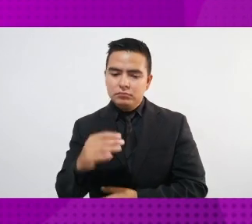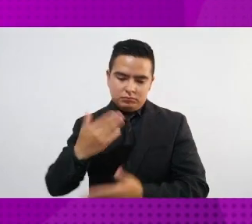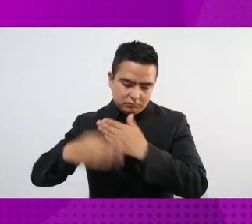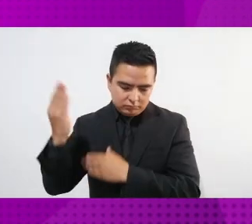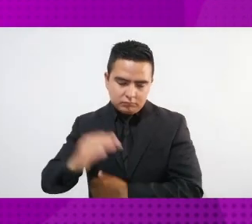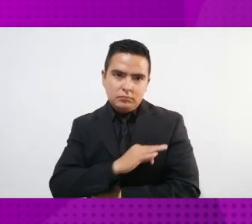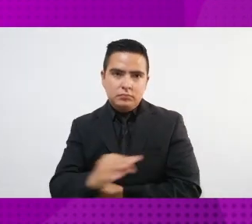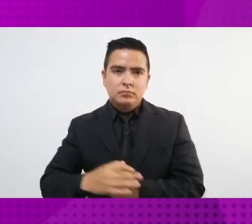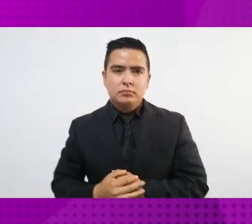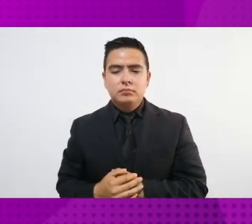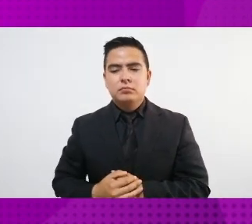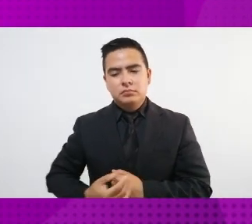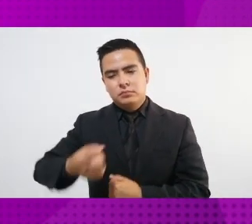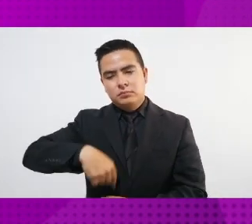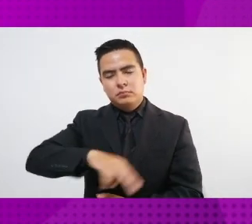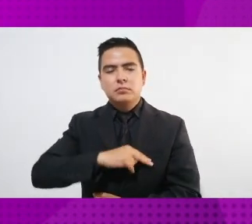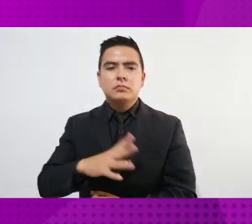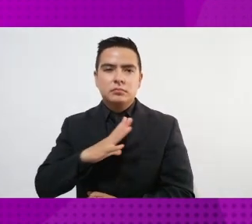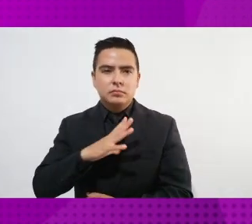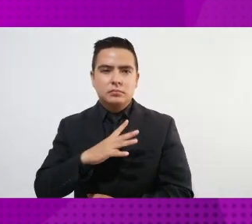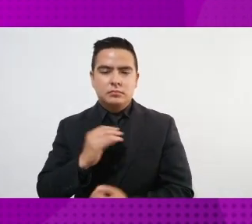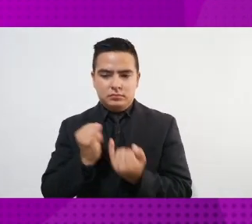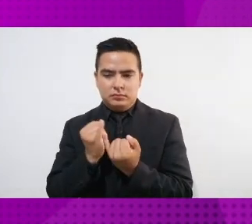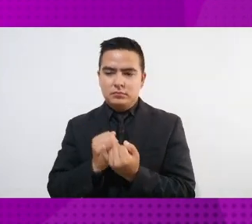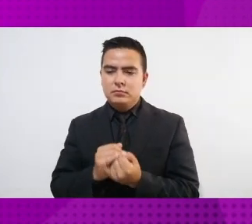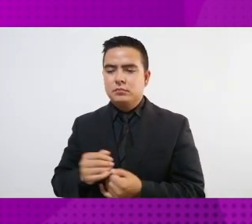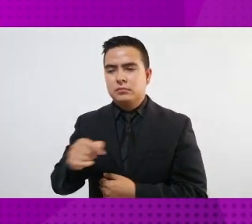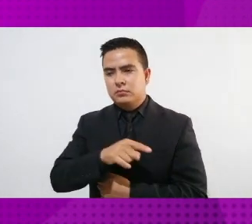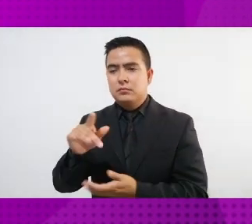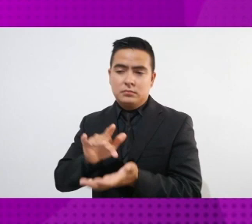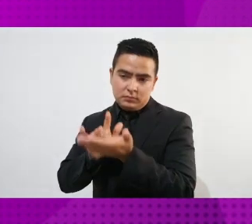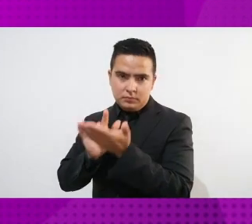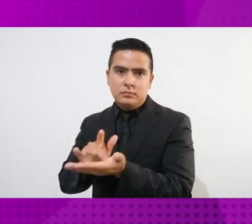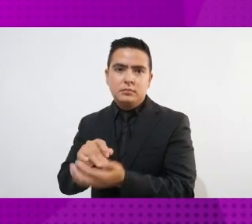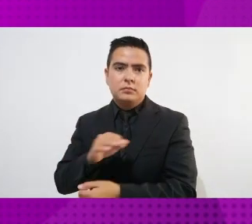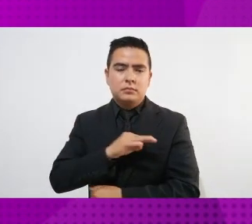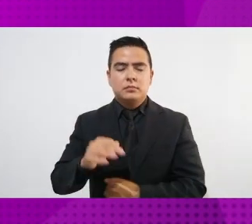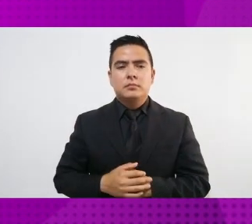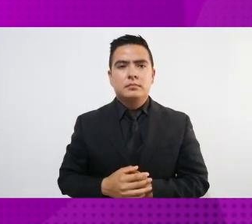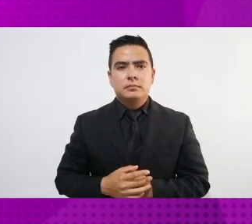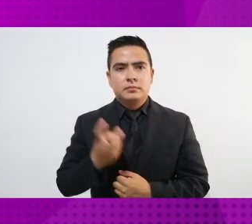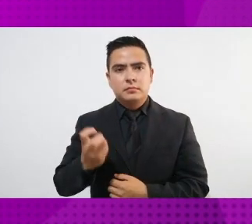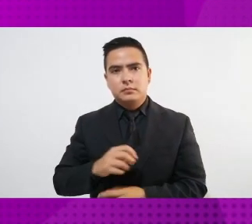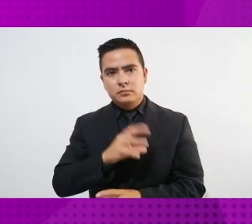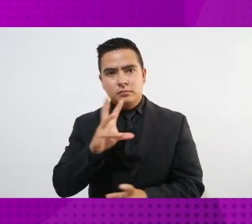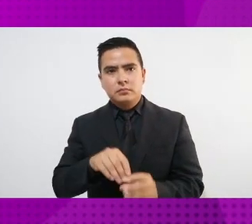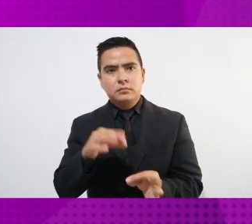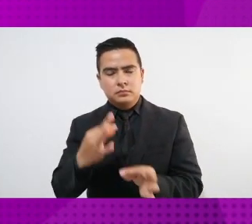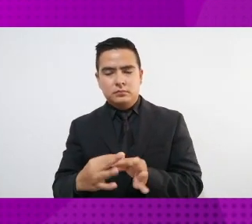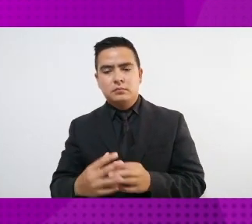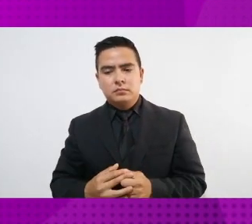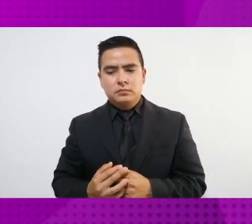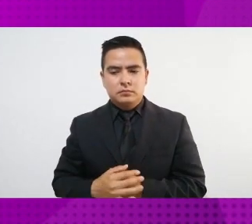que nos encontramos también inmersos en las instituciones electorales cuenten con nuestra participación en la medida de nuestras posibilidades